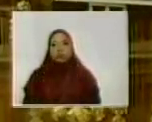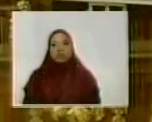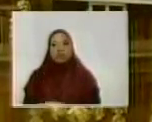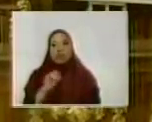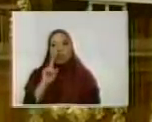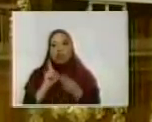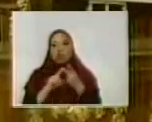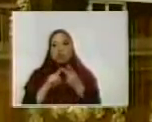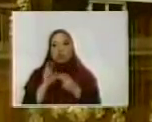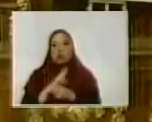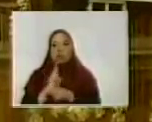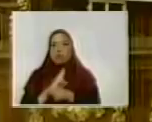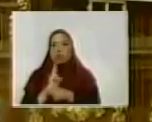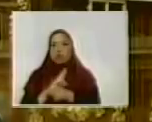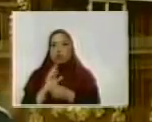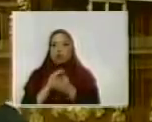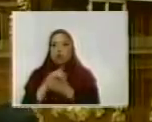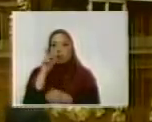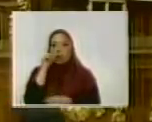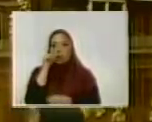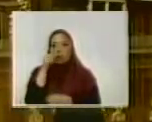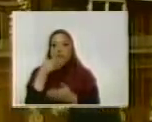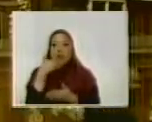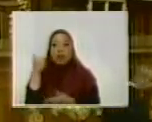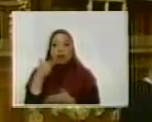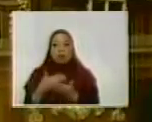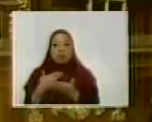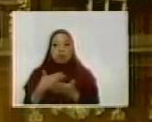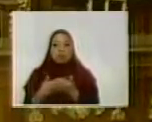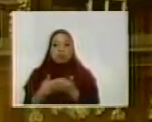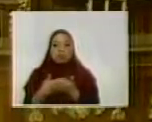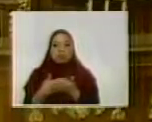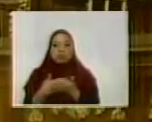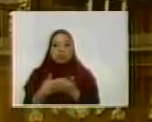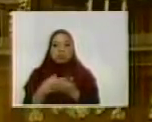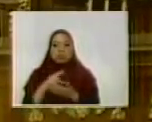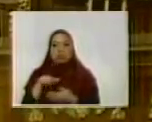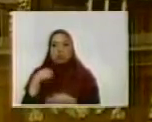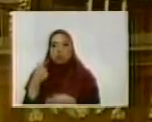seguir. Compañero Soto, aquí está su carta. Entonces, después del 9